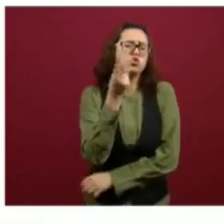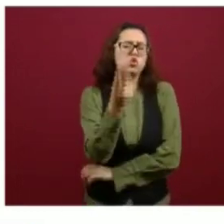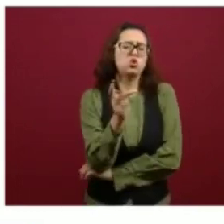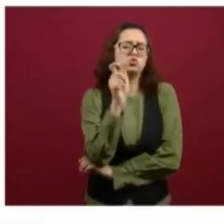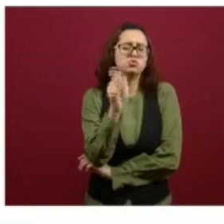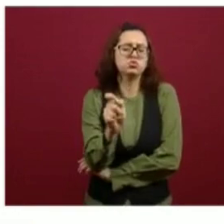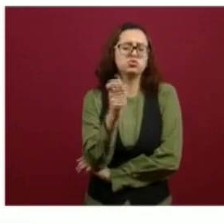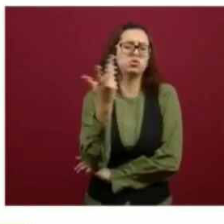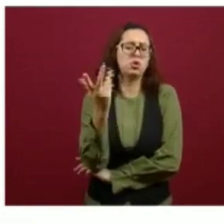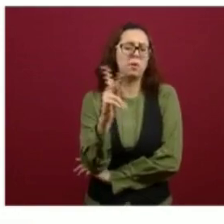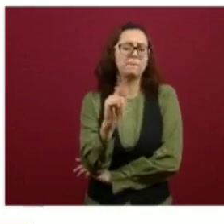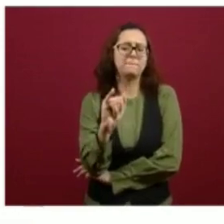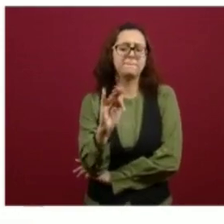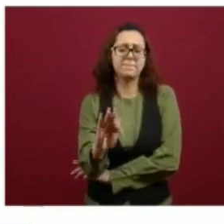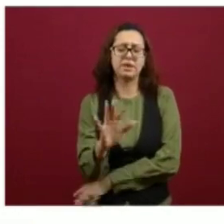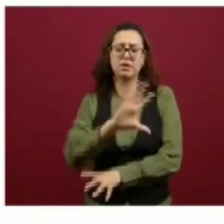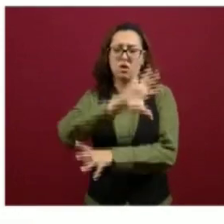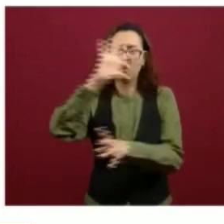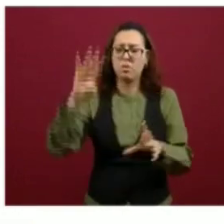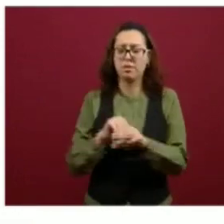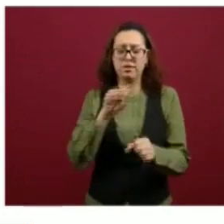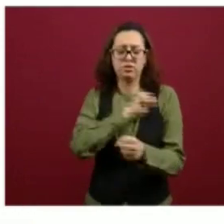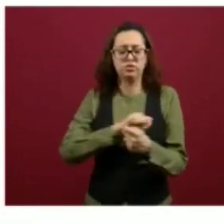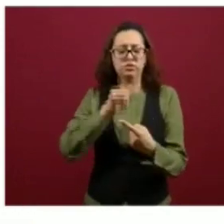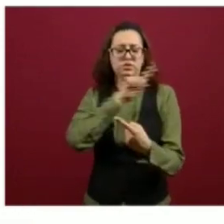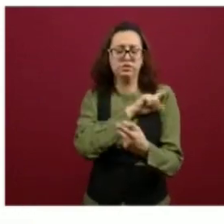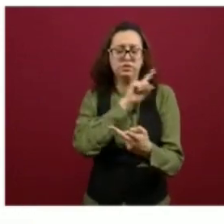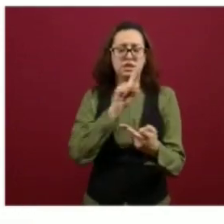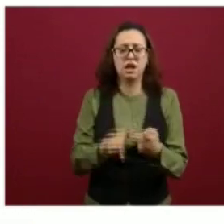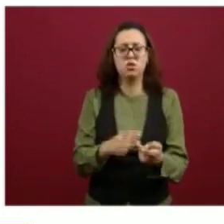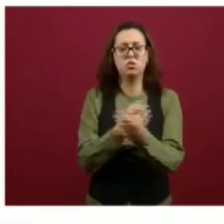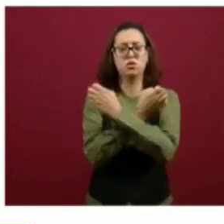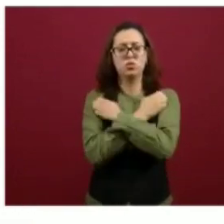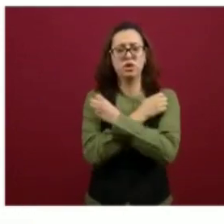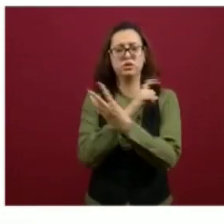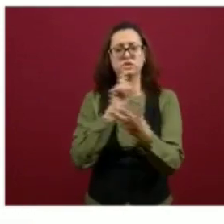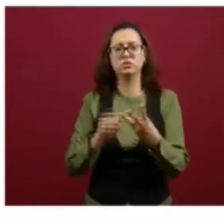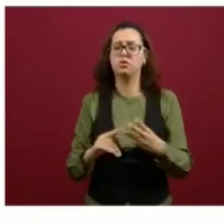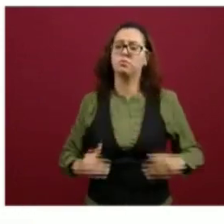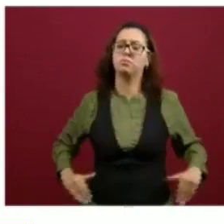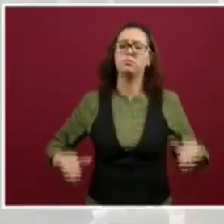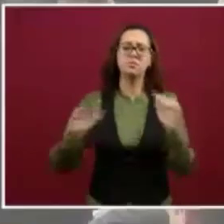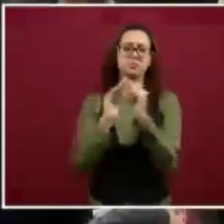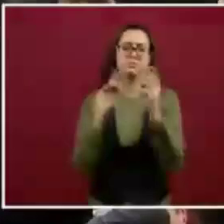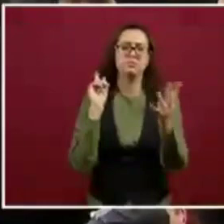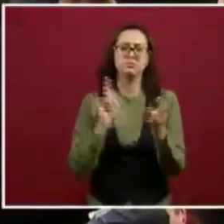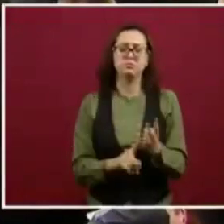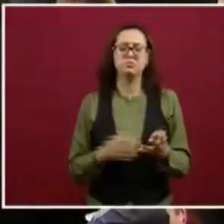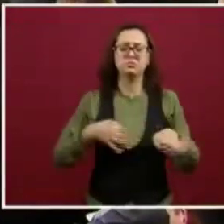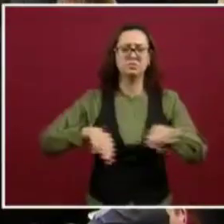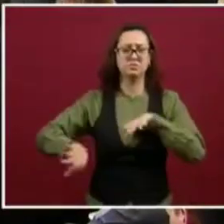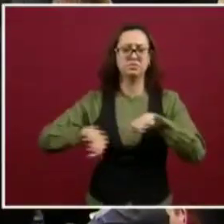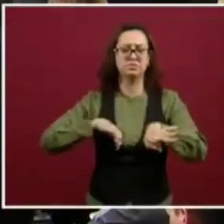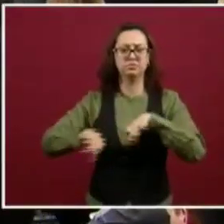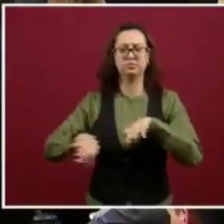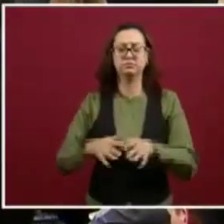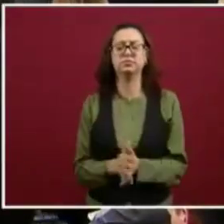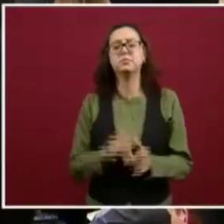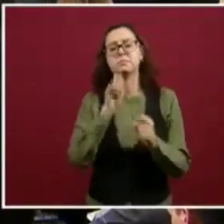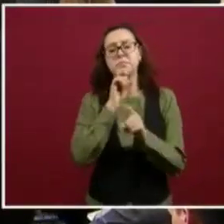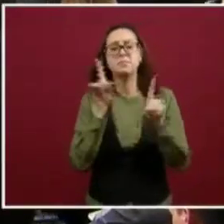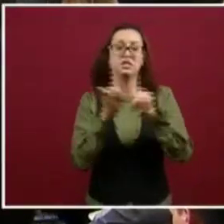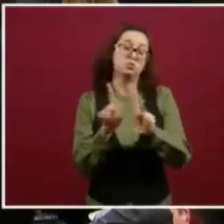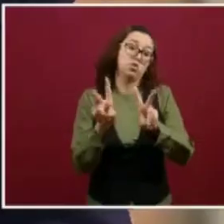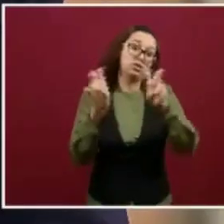PIB para poder cubrir salud, educación, vivienda y pensiones. Y por supuesto, el tema de la